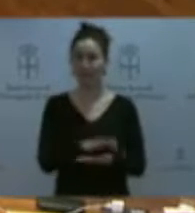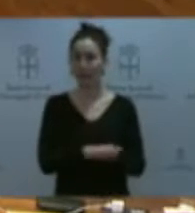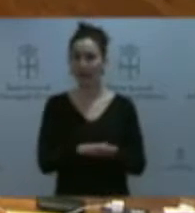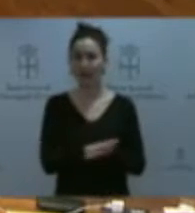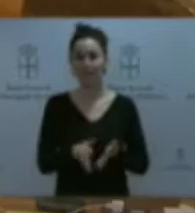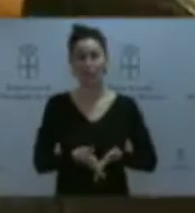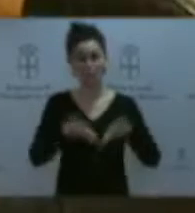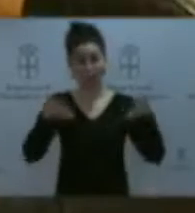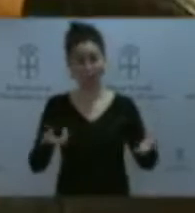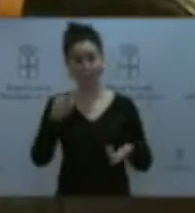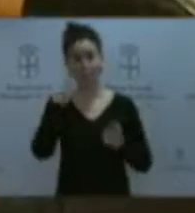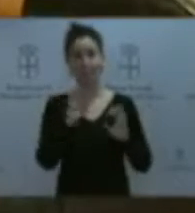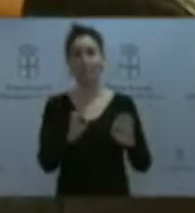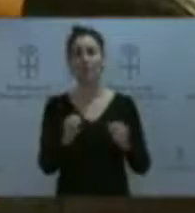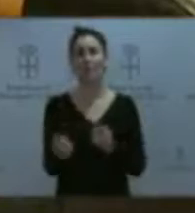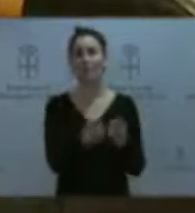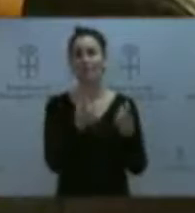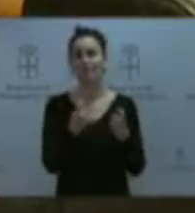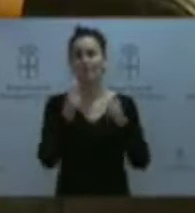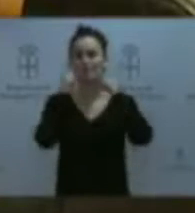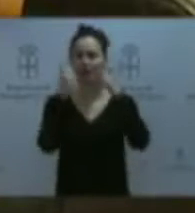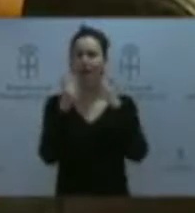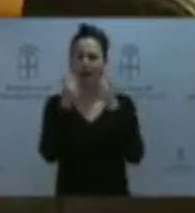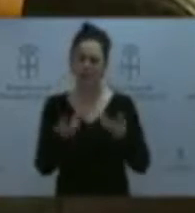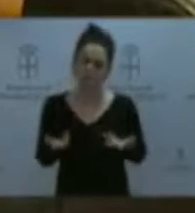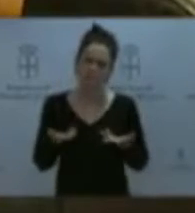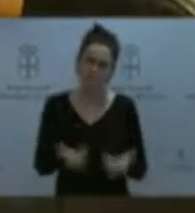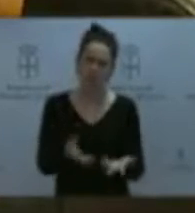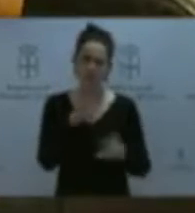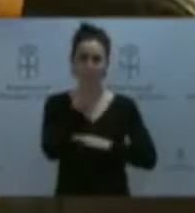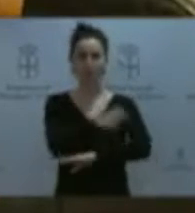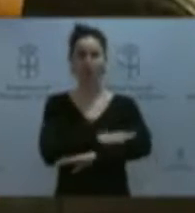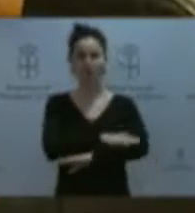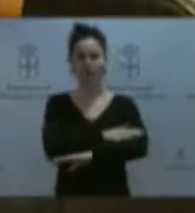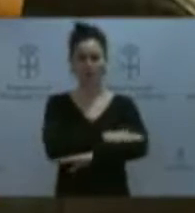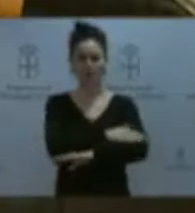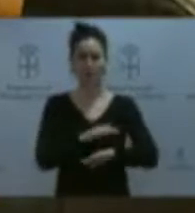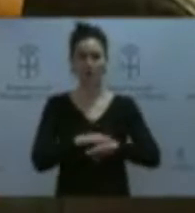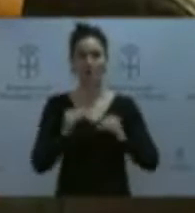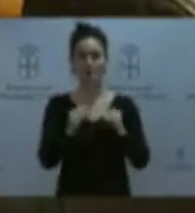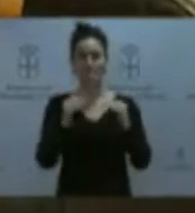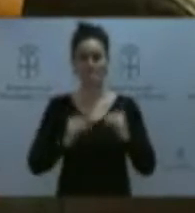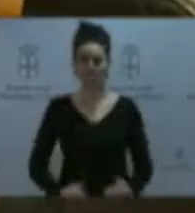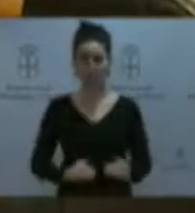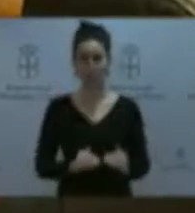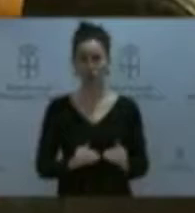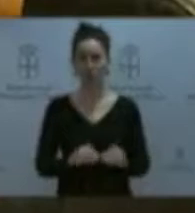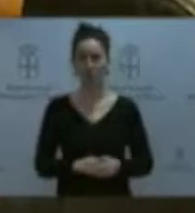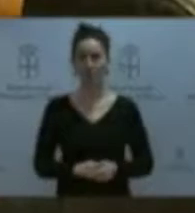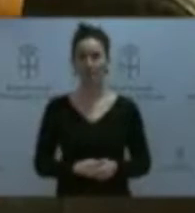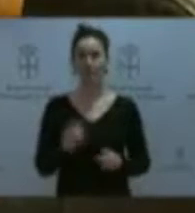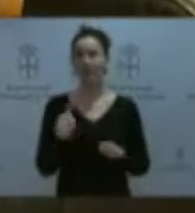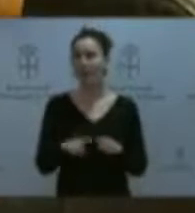mayores esfuerzos en la Administración para reducir un elemento que incide de